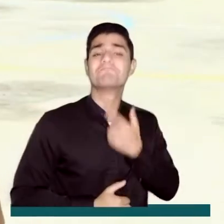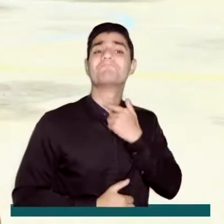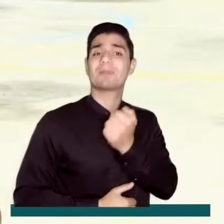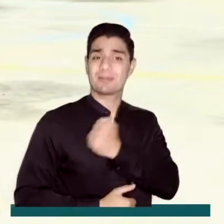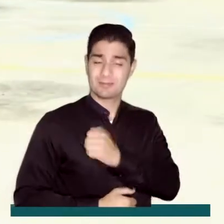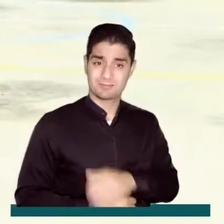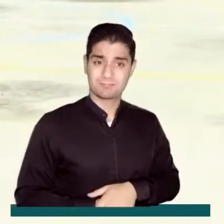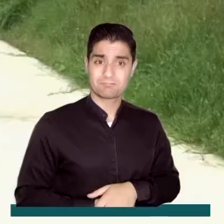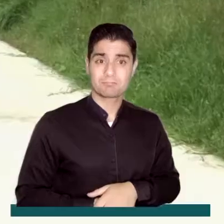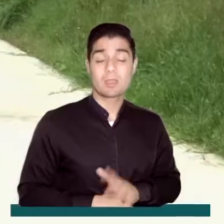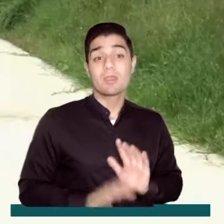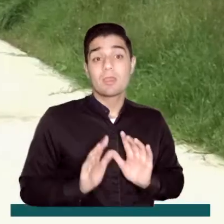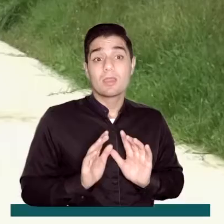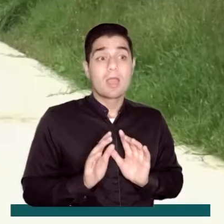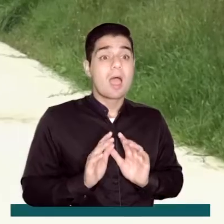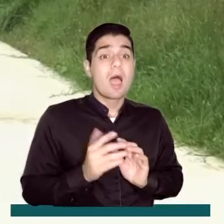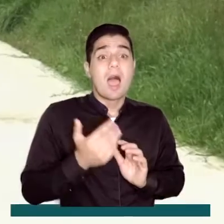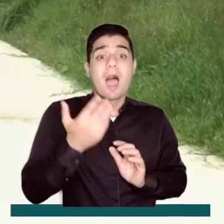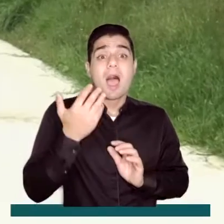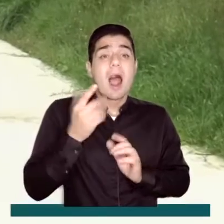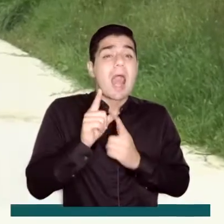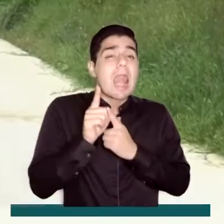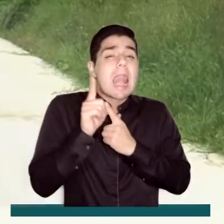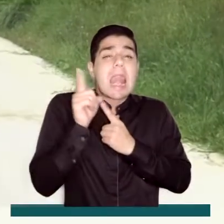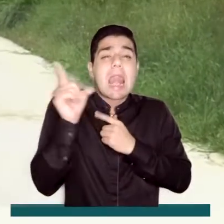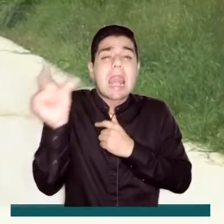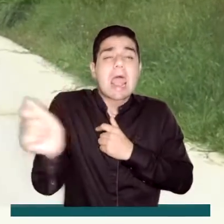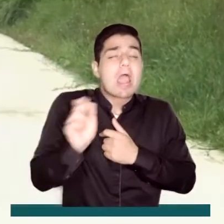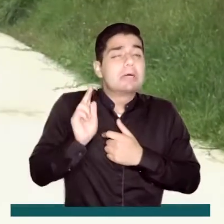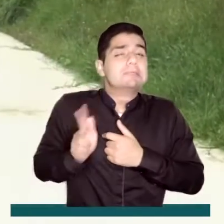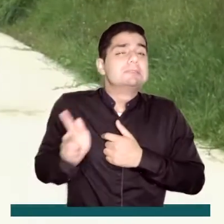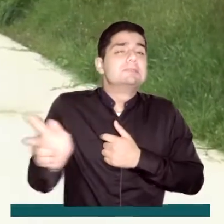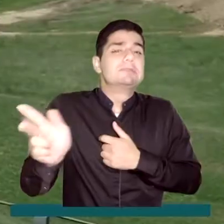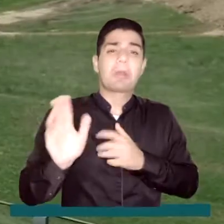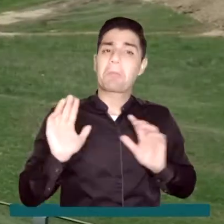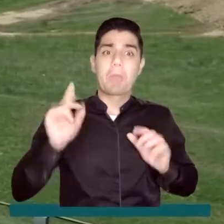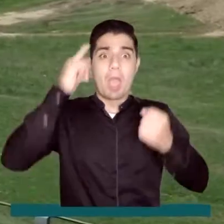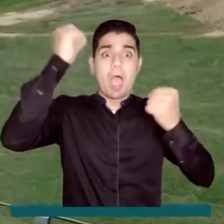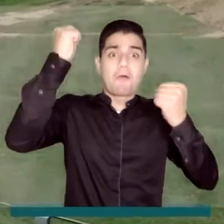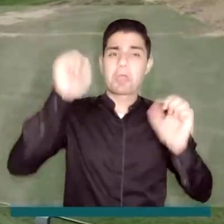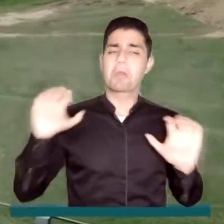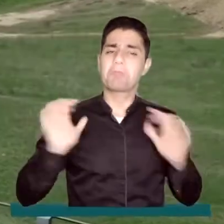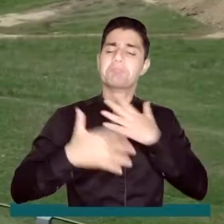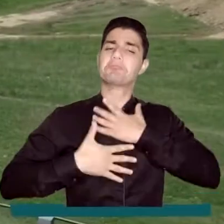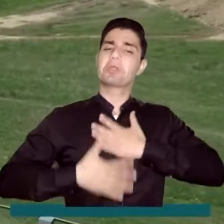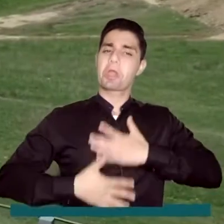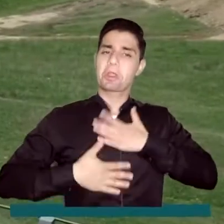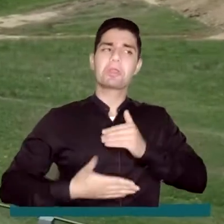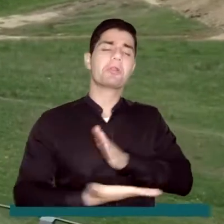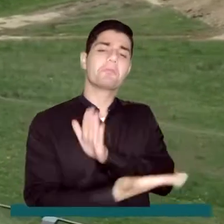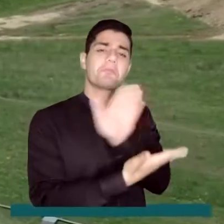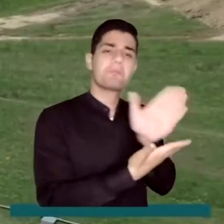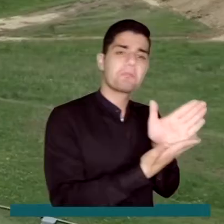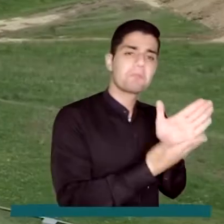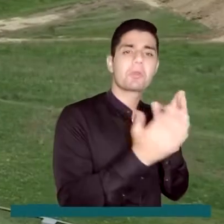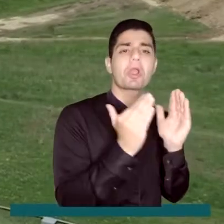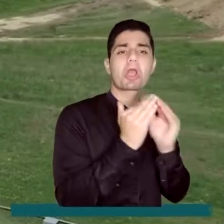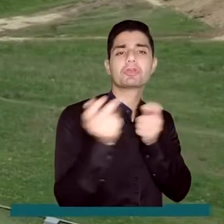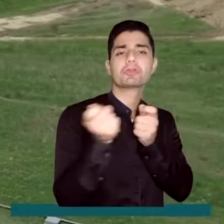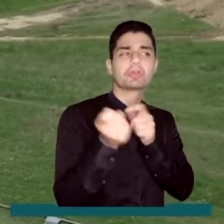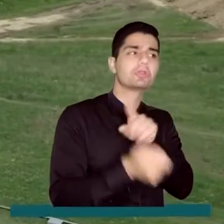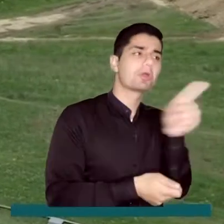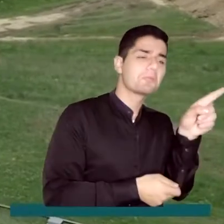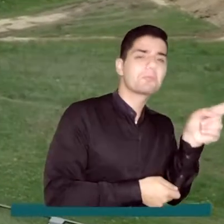colegio y como ya no va a ser tan lejos que me vengan a puros ustedes ya puedo irme tranquila almorzar